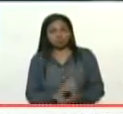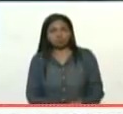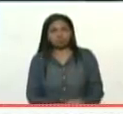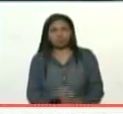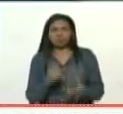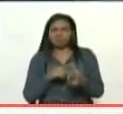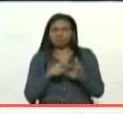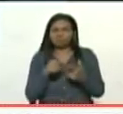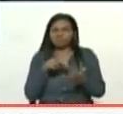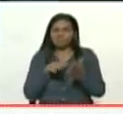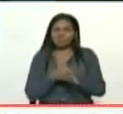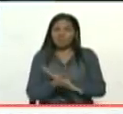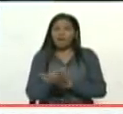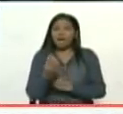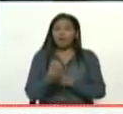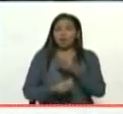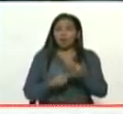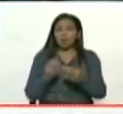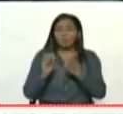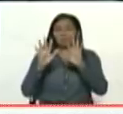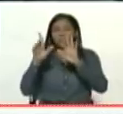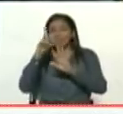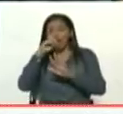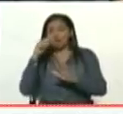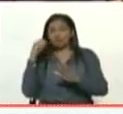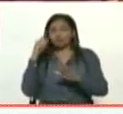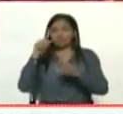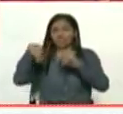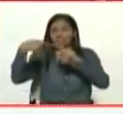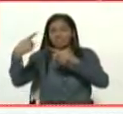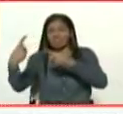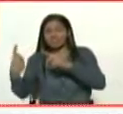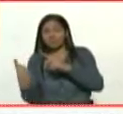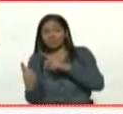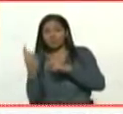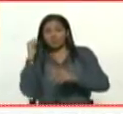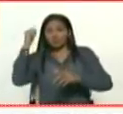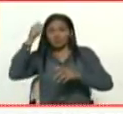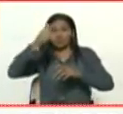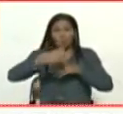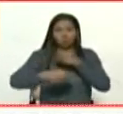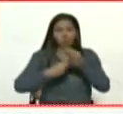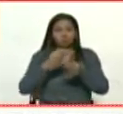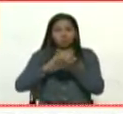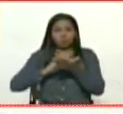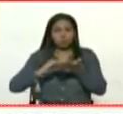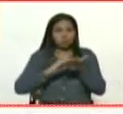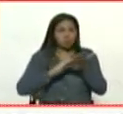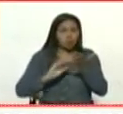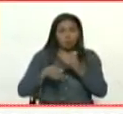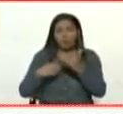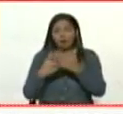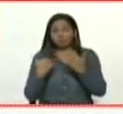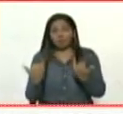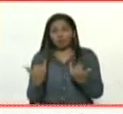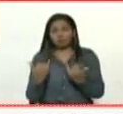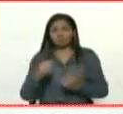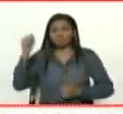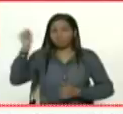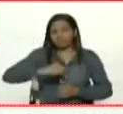Entonces, esto es una radiografía 10 años después. ¿Que se ha elevado, que ha mejorado? Tenemos que decir,